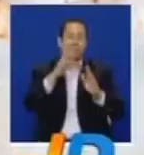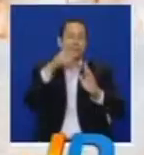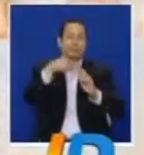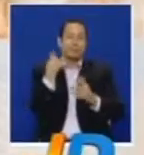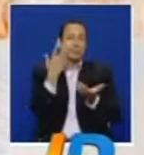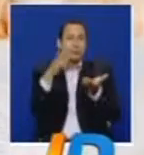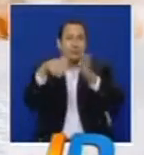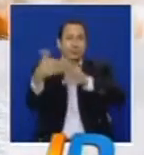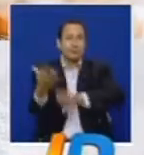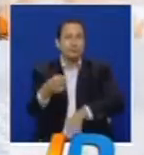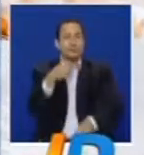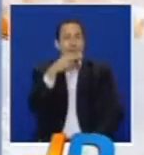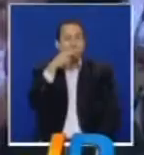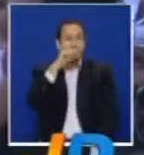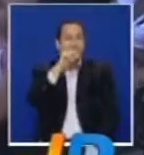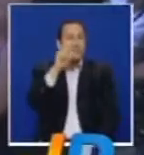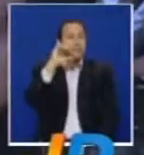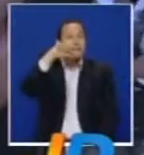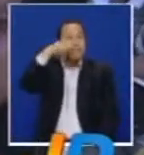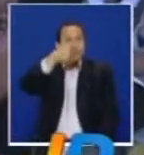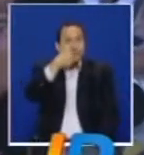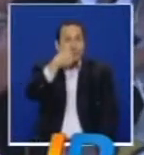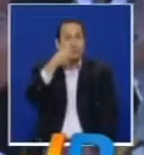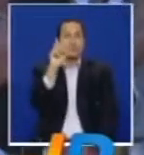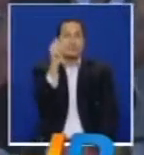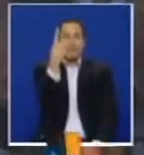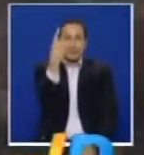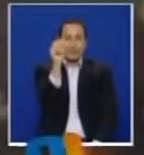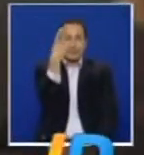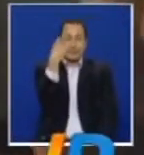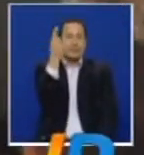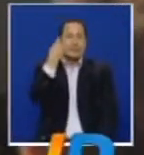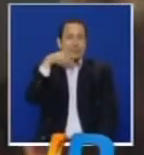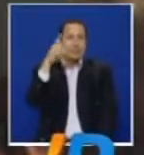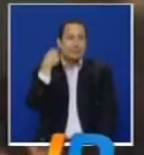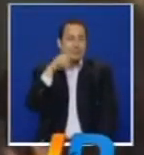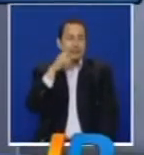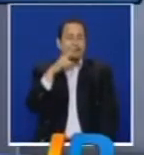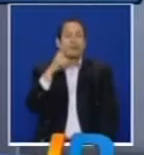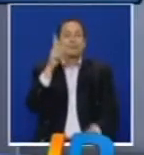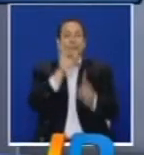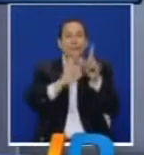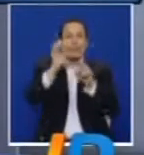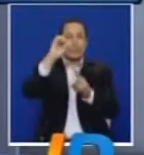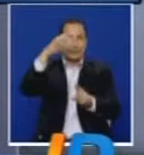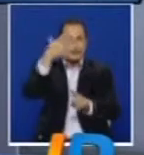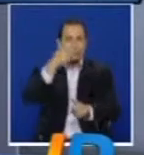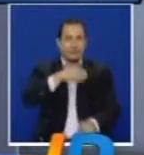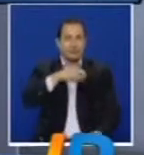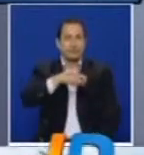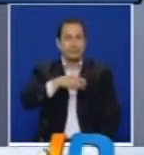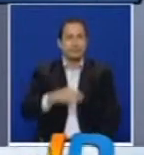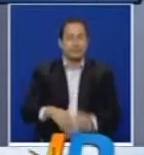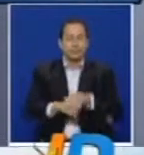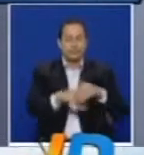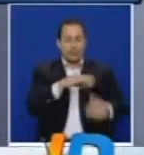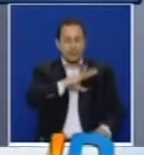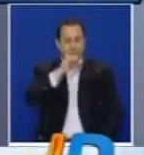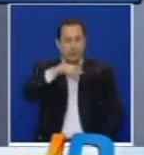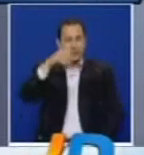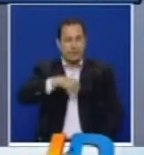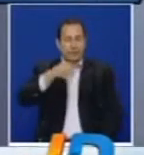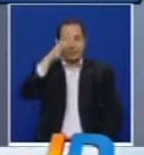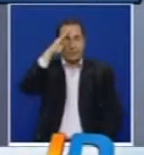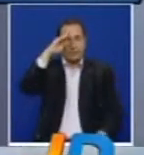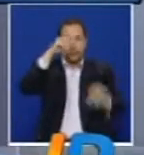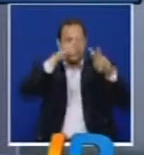para mañana estaría en el primer día de clases en el grado 5 del Colegio Mayor de Buga. Y en Cali, las autoridades investigan la confusa